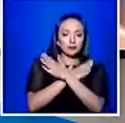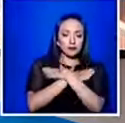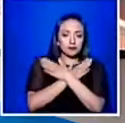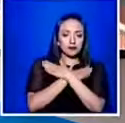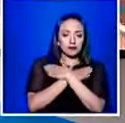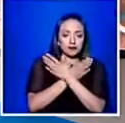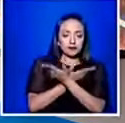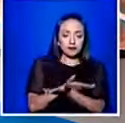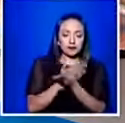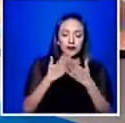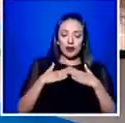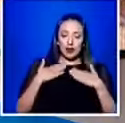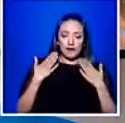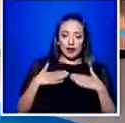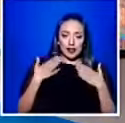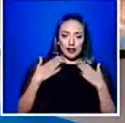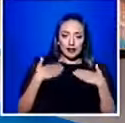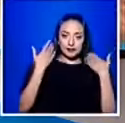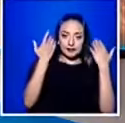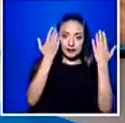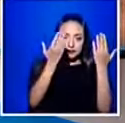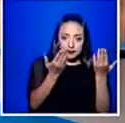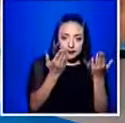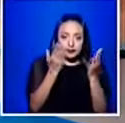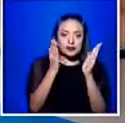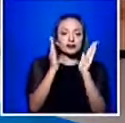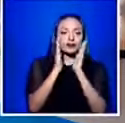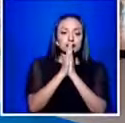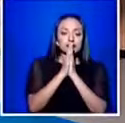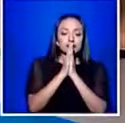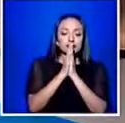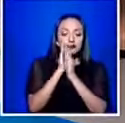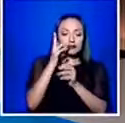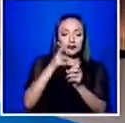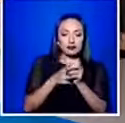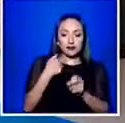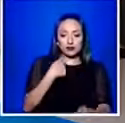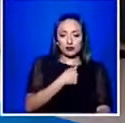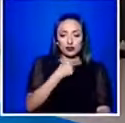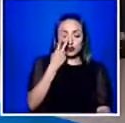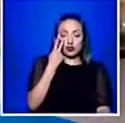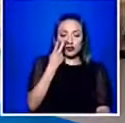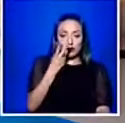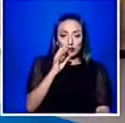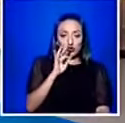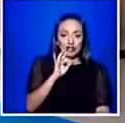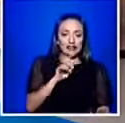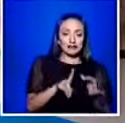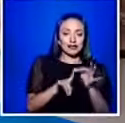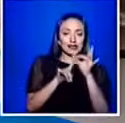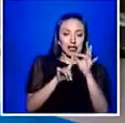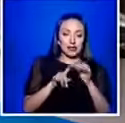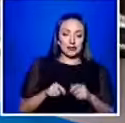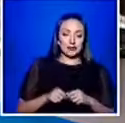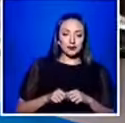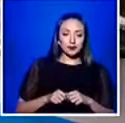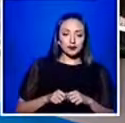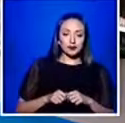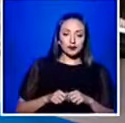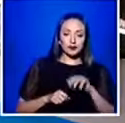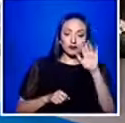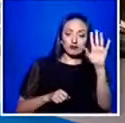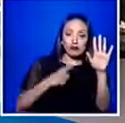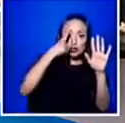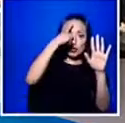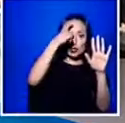para todos ellos y muchísimas gracias por dejarnos ser partícipes de este momento tan emotivo y tan especial. Pero mientras unos niños cumplen sus